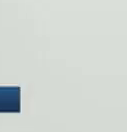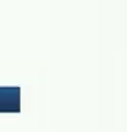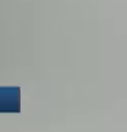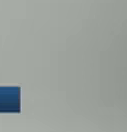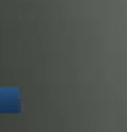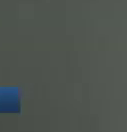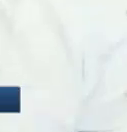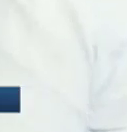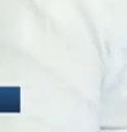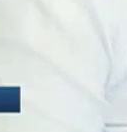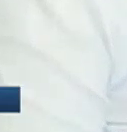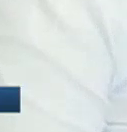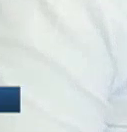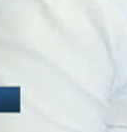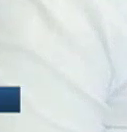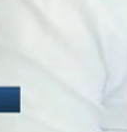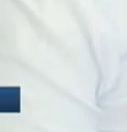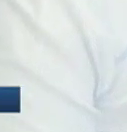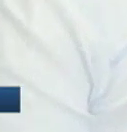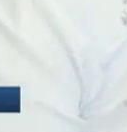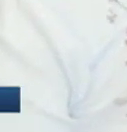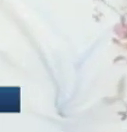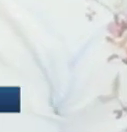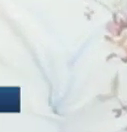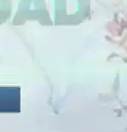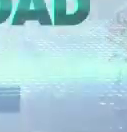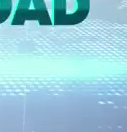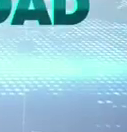relaciones sexuales.